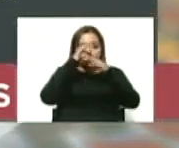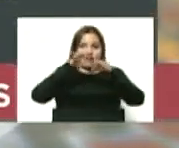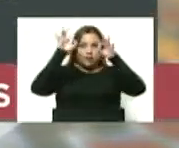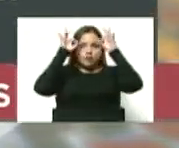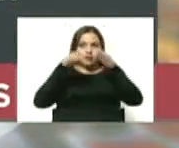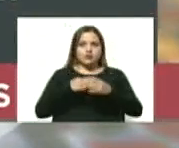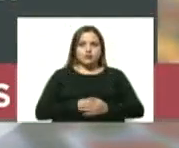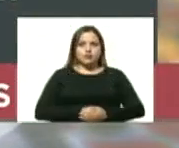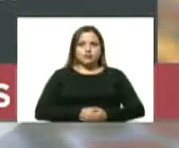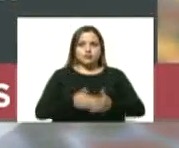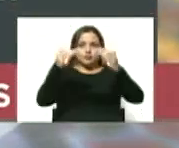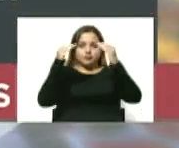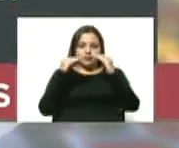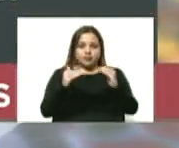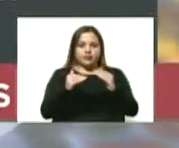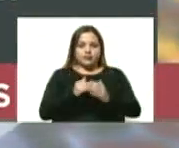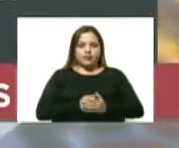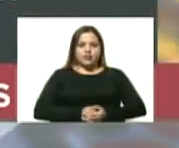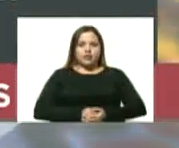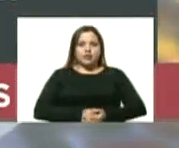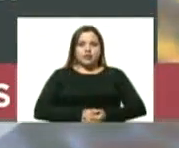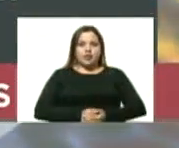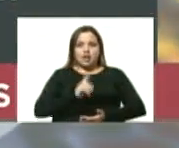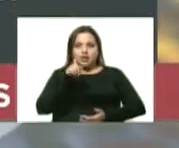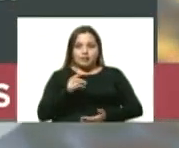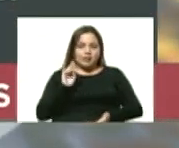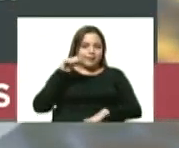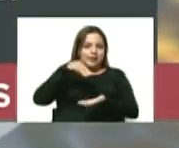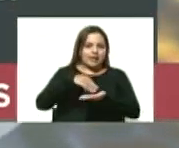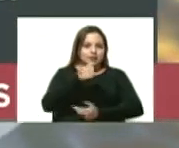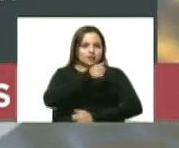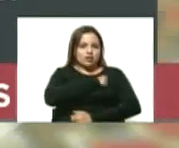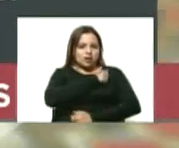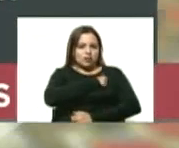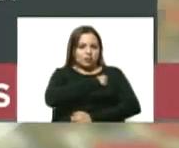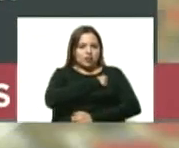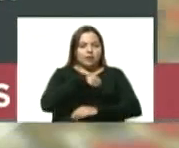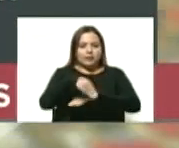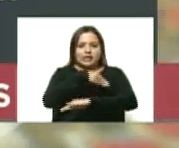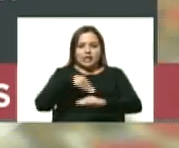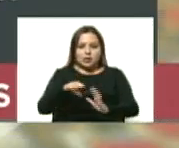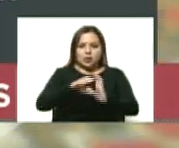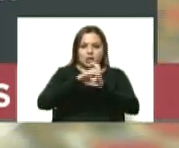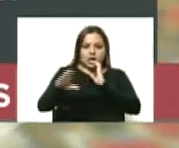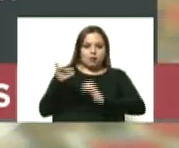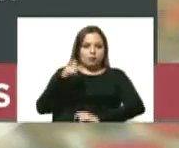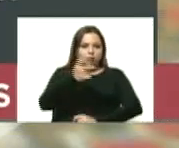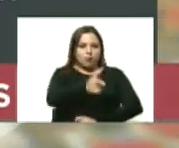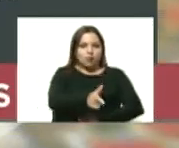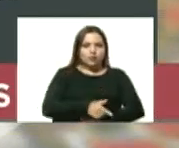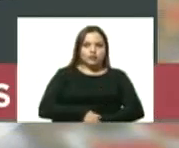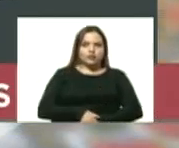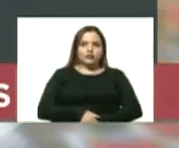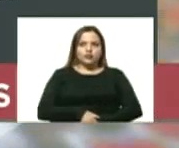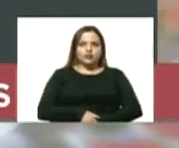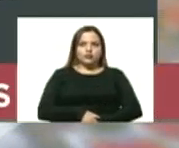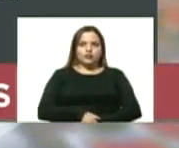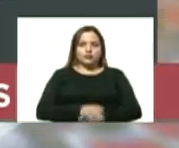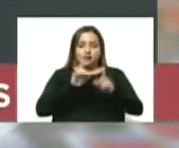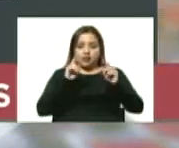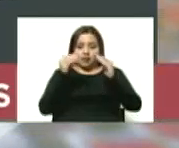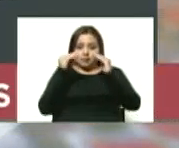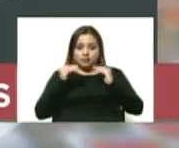centros de acopio distribuidos en Caracas. Sin embargo, en el estado Miranda también se hace lo propio. En la sede del Ministerio de Transporte en Chacao hay un centro de acopio.